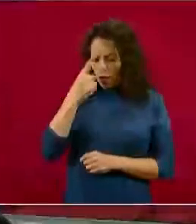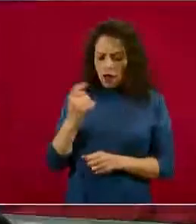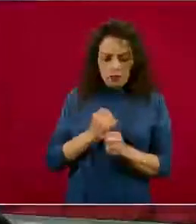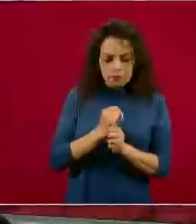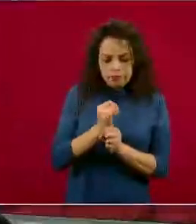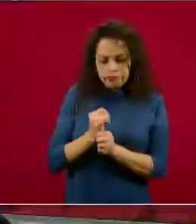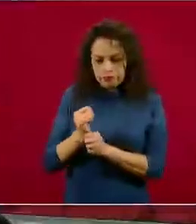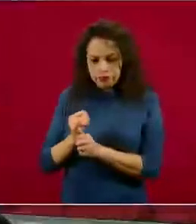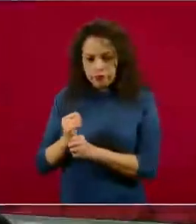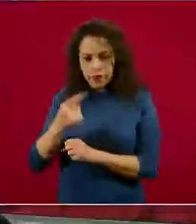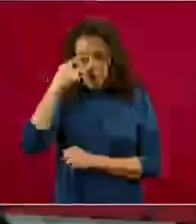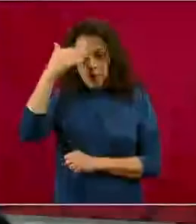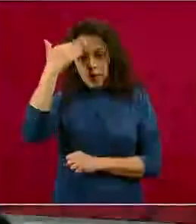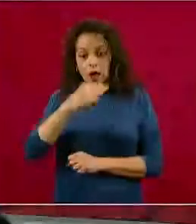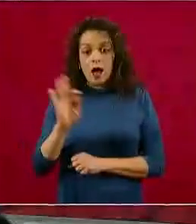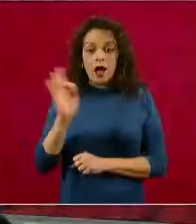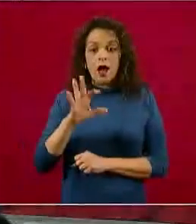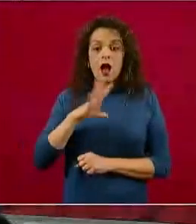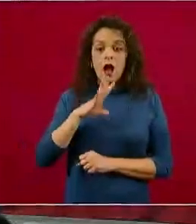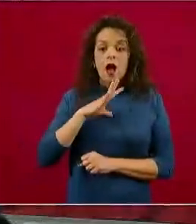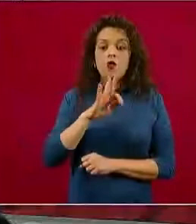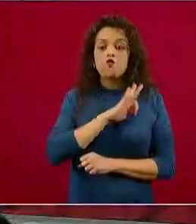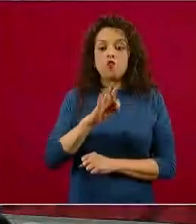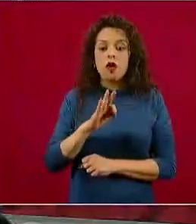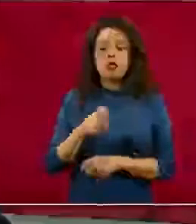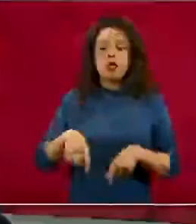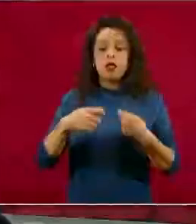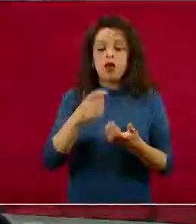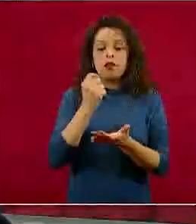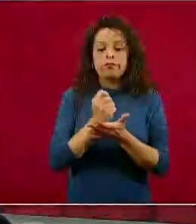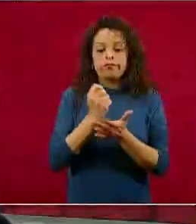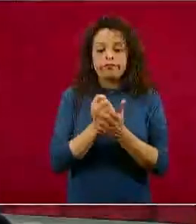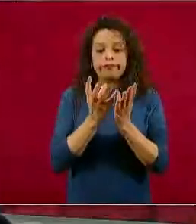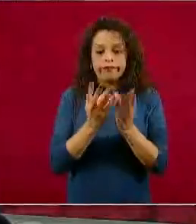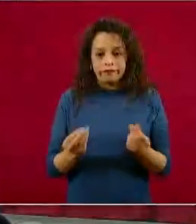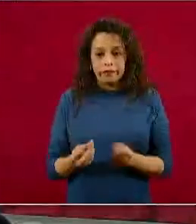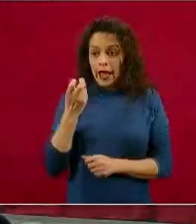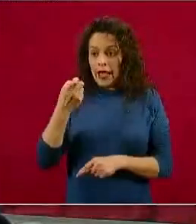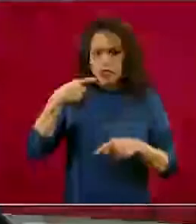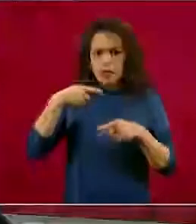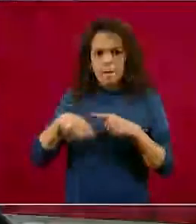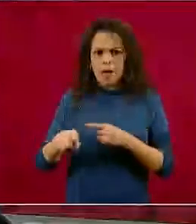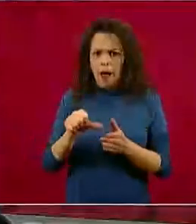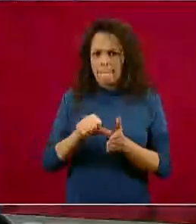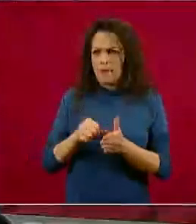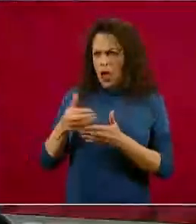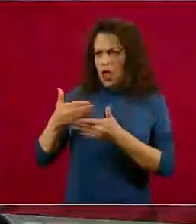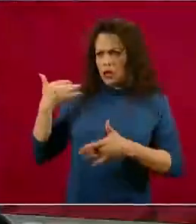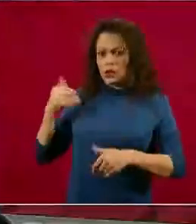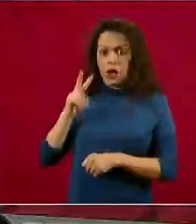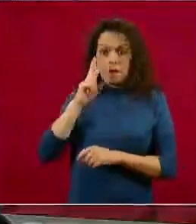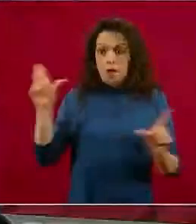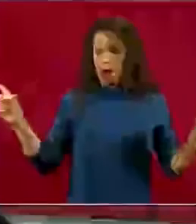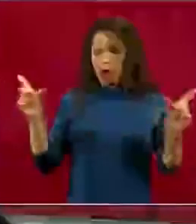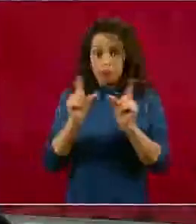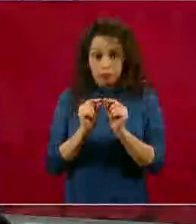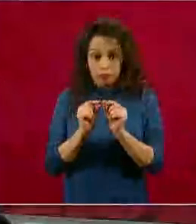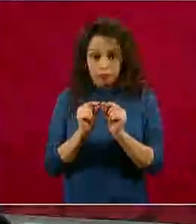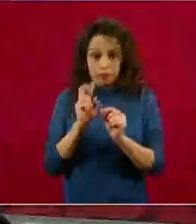a tratamiento. El ensayo inició hace varios meses, aquí ponemos un resumen, más de 30